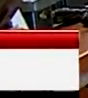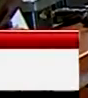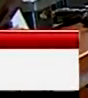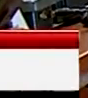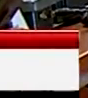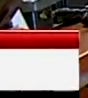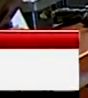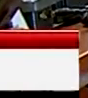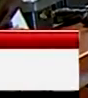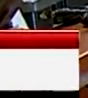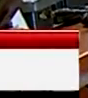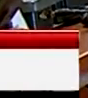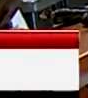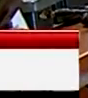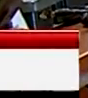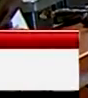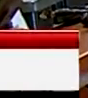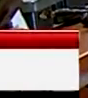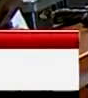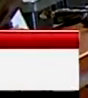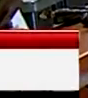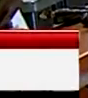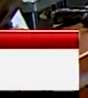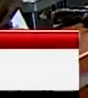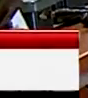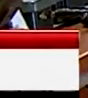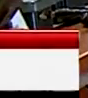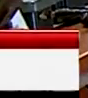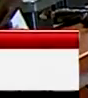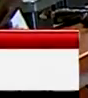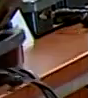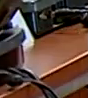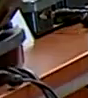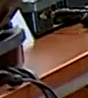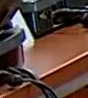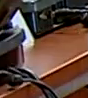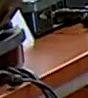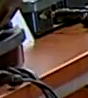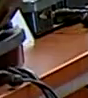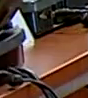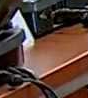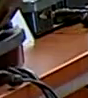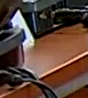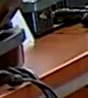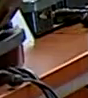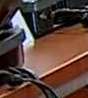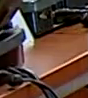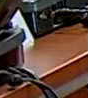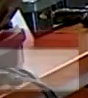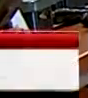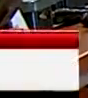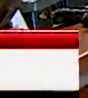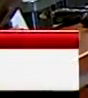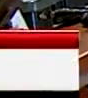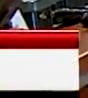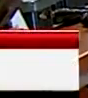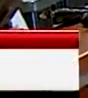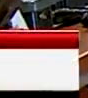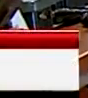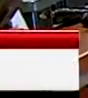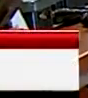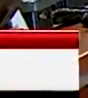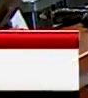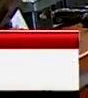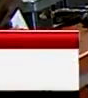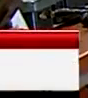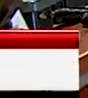han ratificado la falsificación de esos documentos. Se dice que no habría...